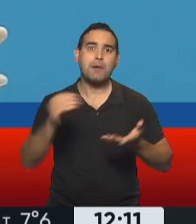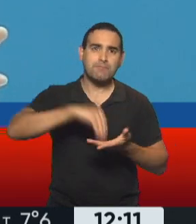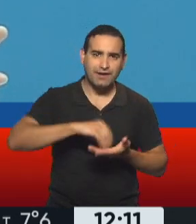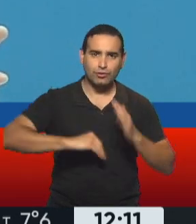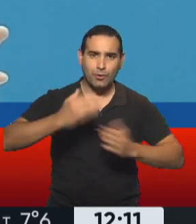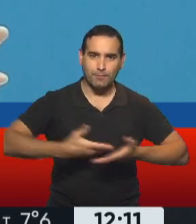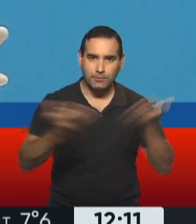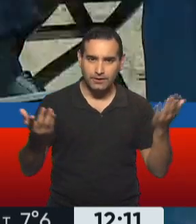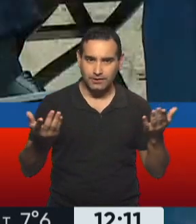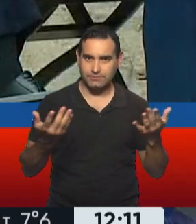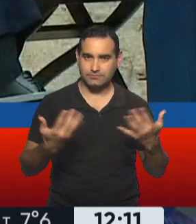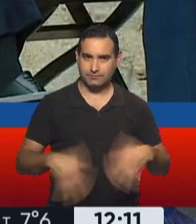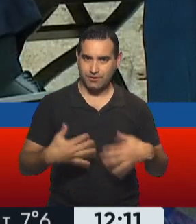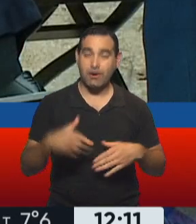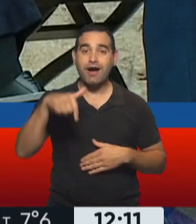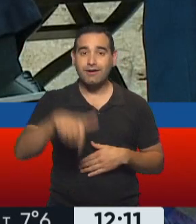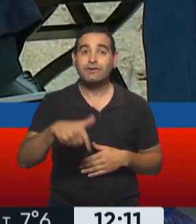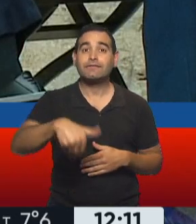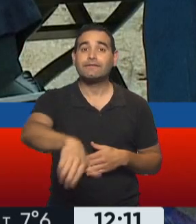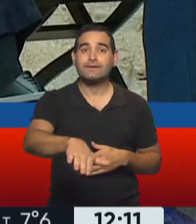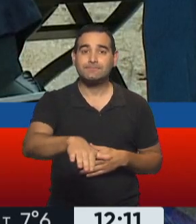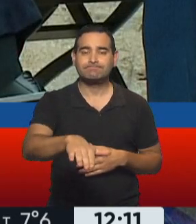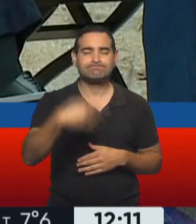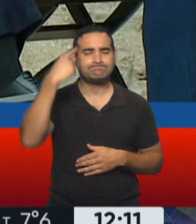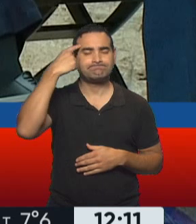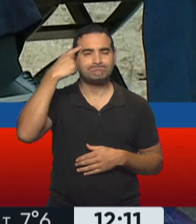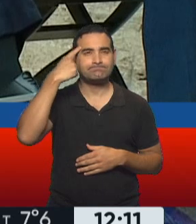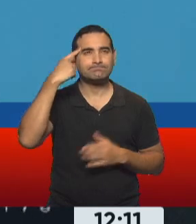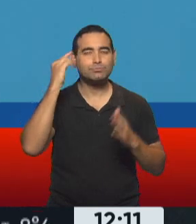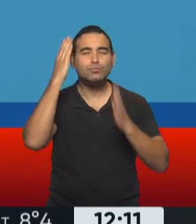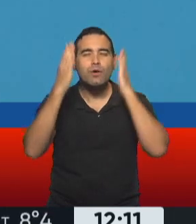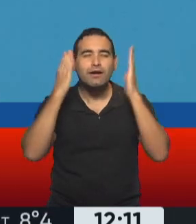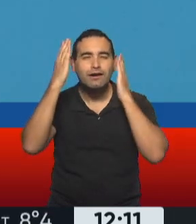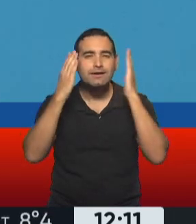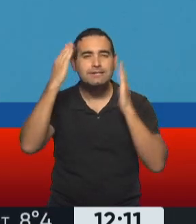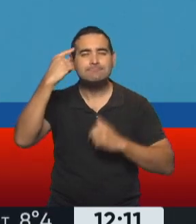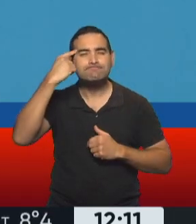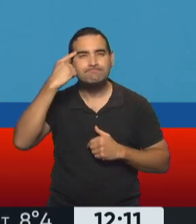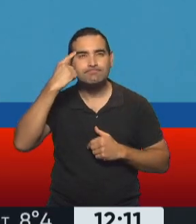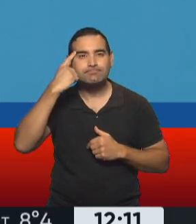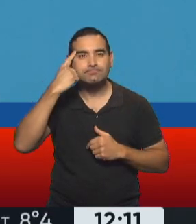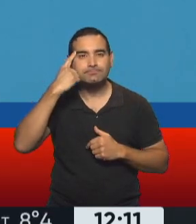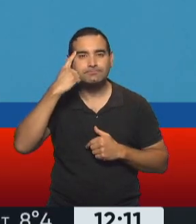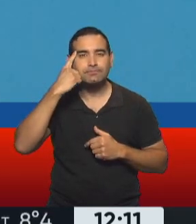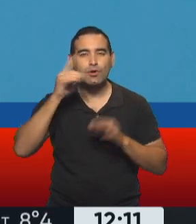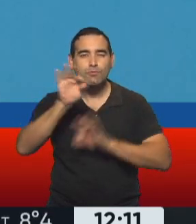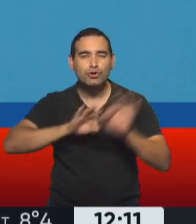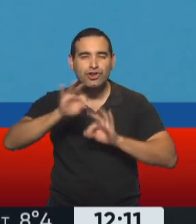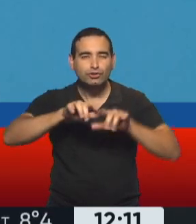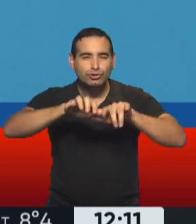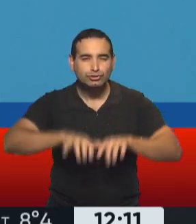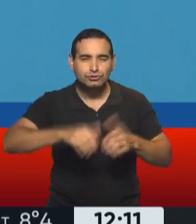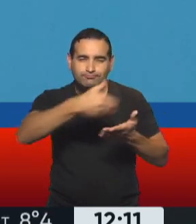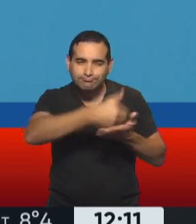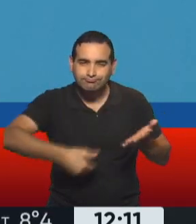pública. Y ahora viene el tiempo de pensar, de soñar y de escribir los proyectos